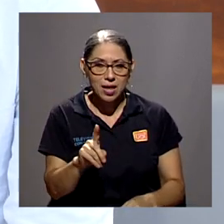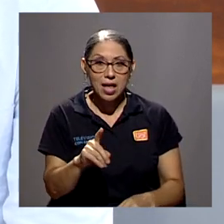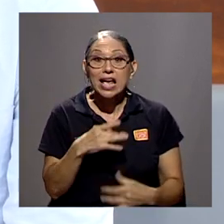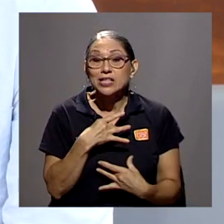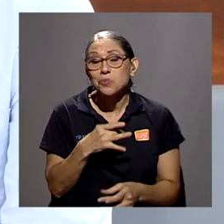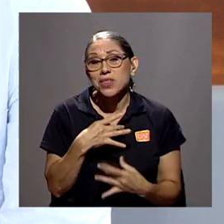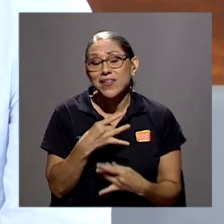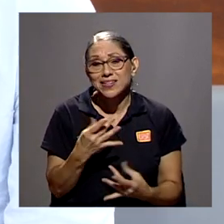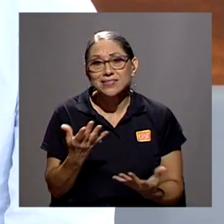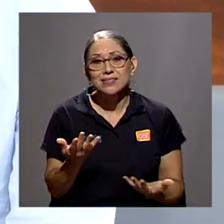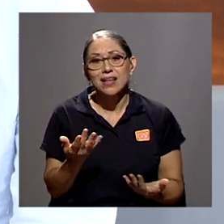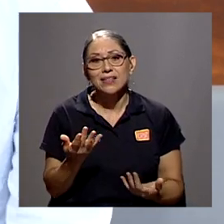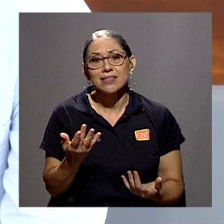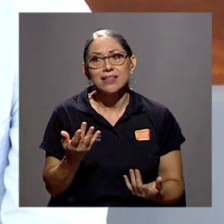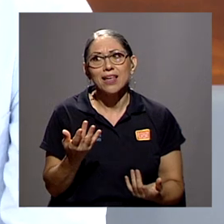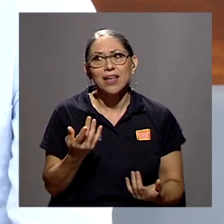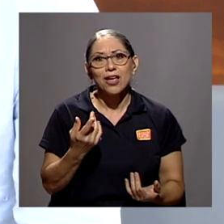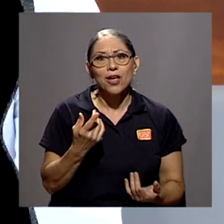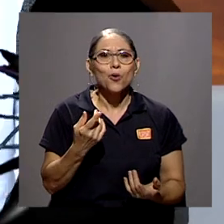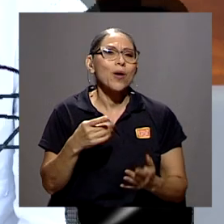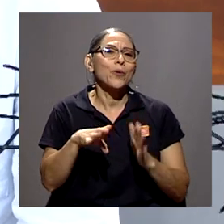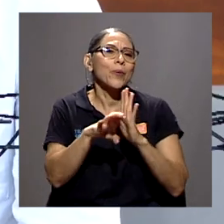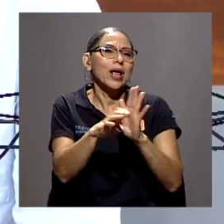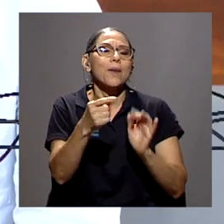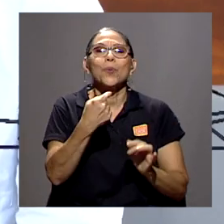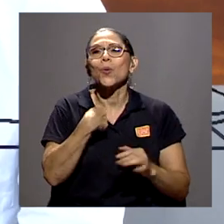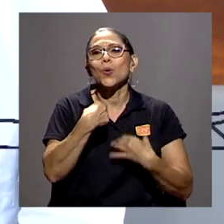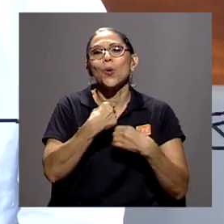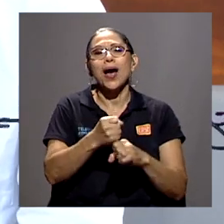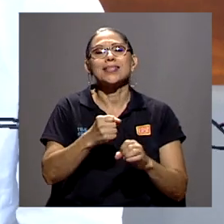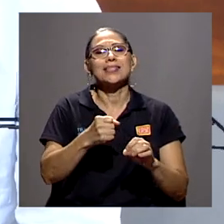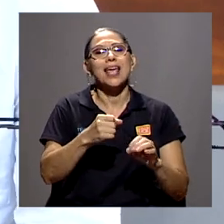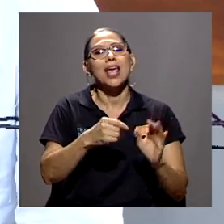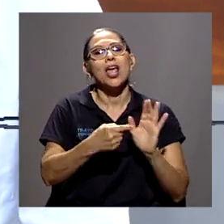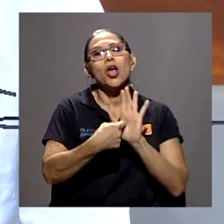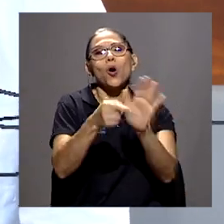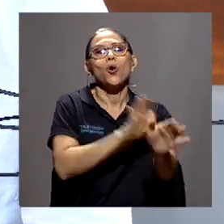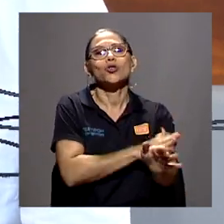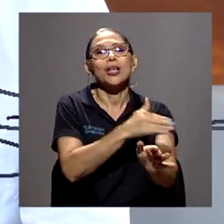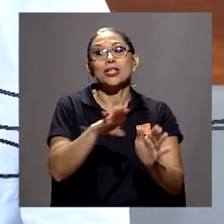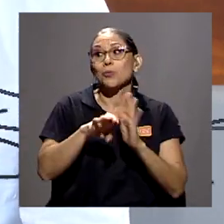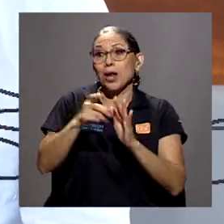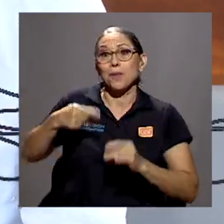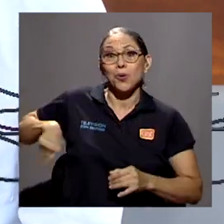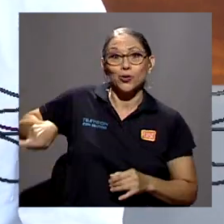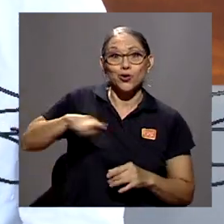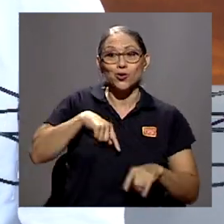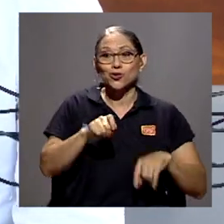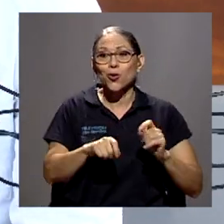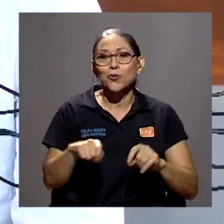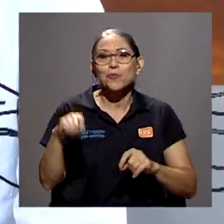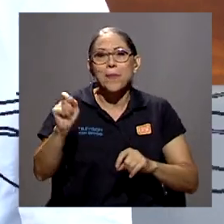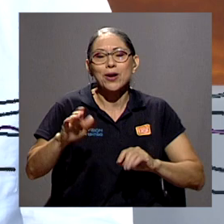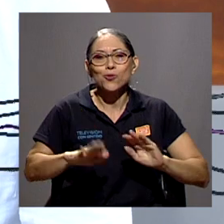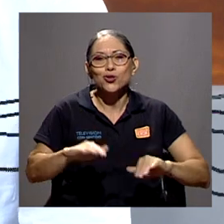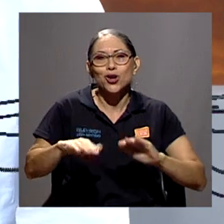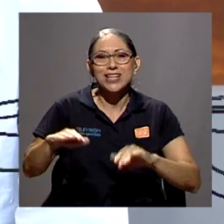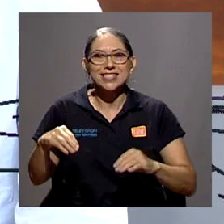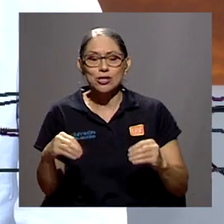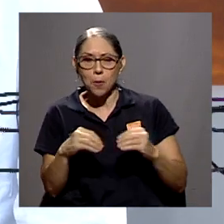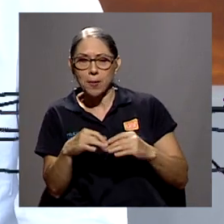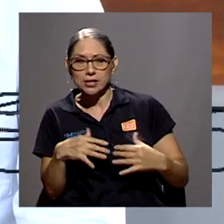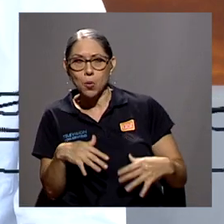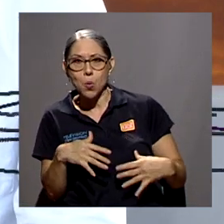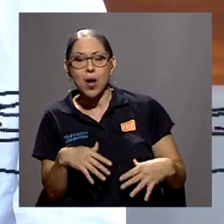cuando nosotros uno hace conciertos y no en el caso que nosotros unos percusionistas que es como lo que te llamas más exótico si se puede decir entonces